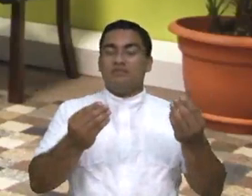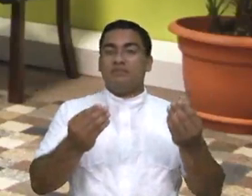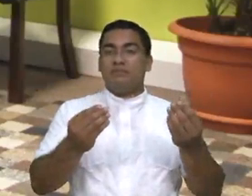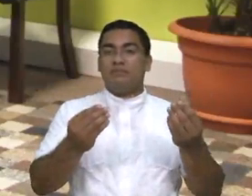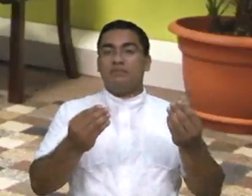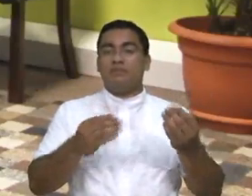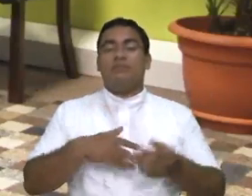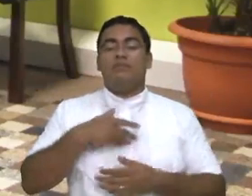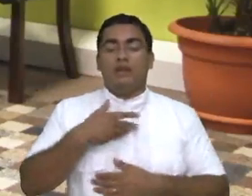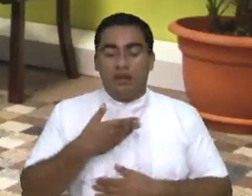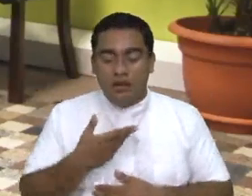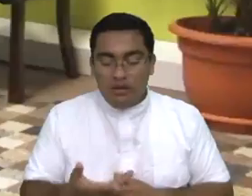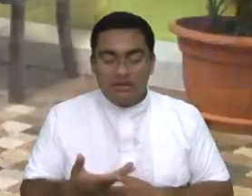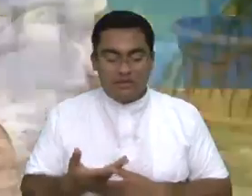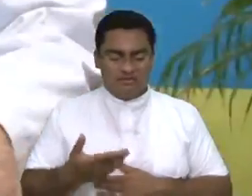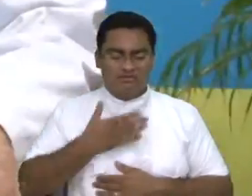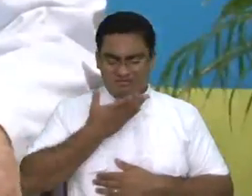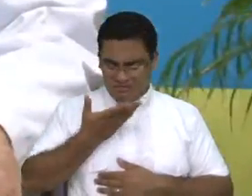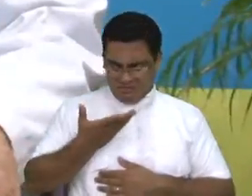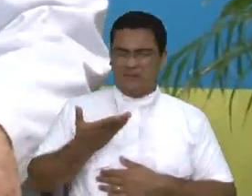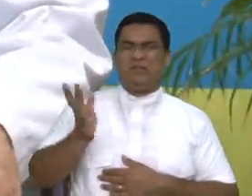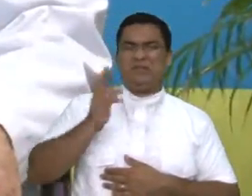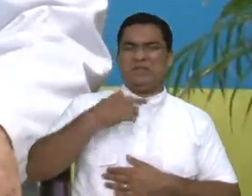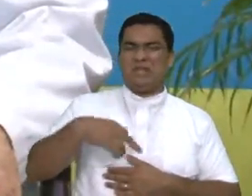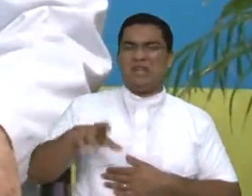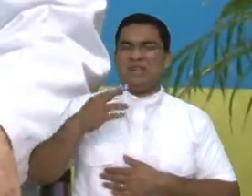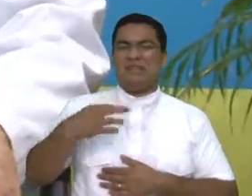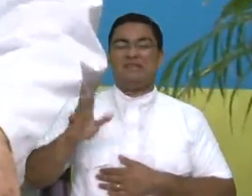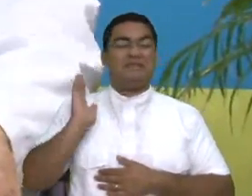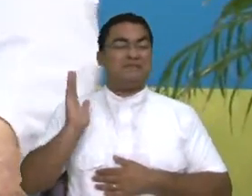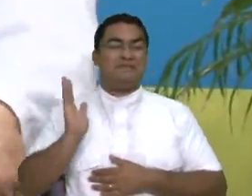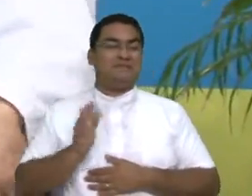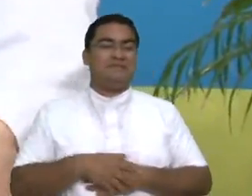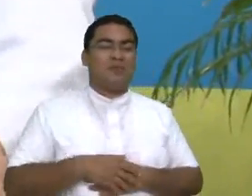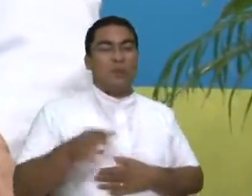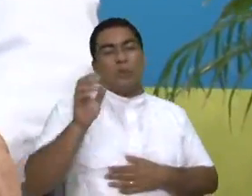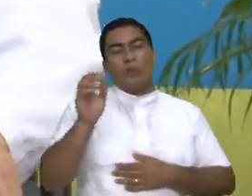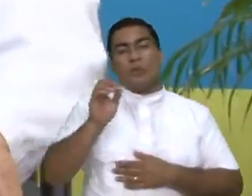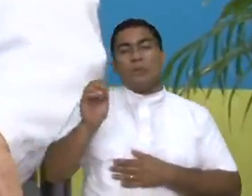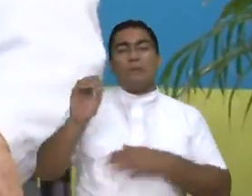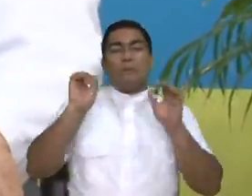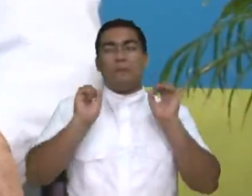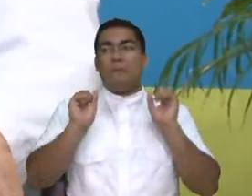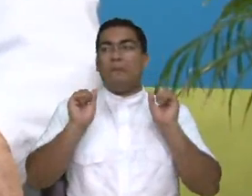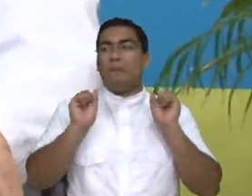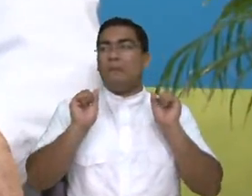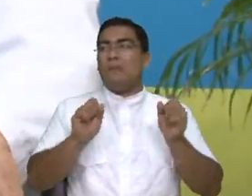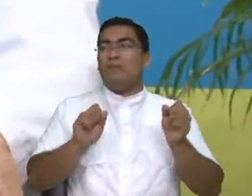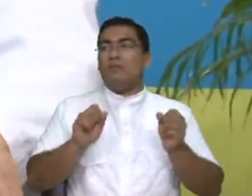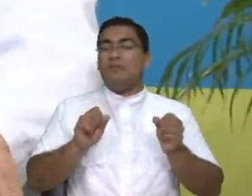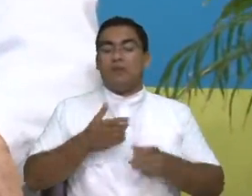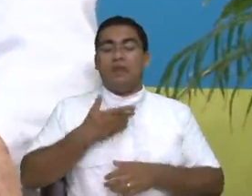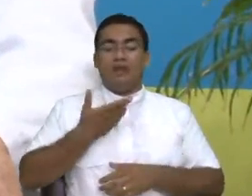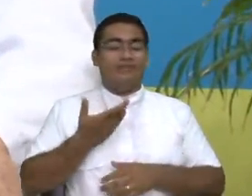a vomitar y ahí sí se va a ver, puede verse sangre rutilante, sangre roja, ¿no? O pueden sangrar sin vomitar y